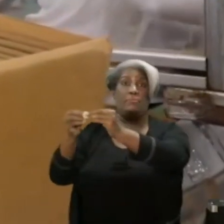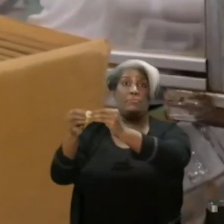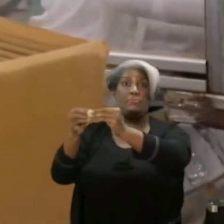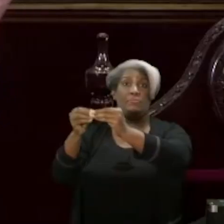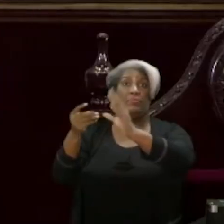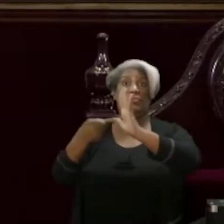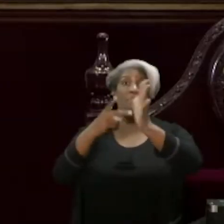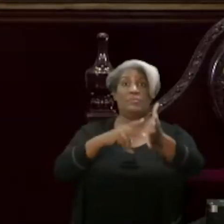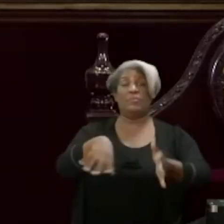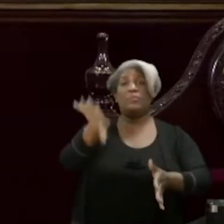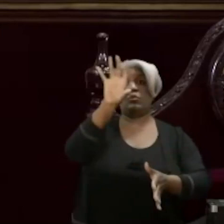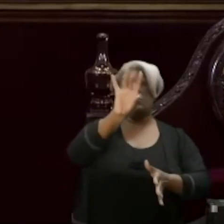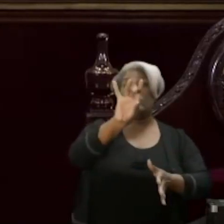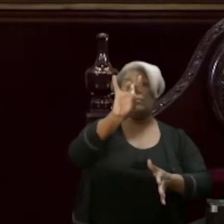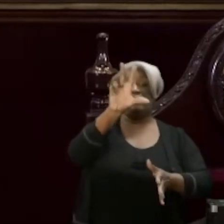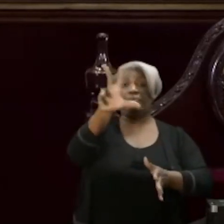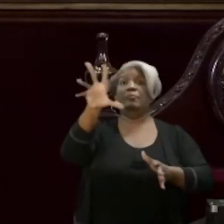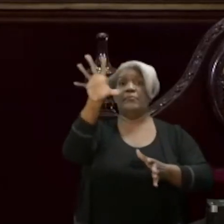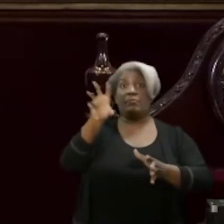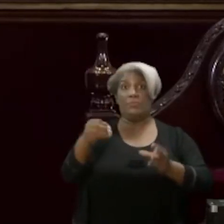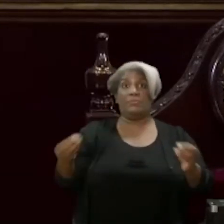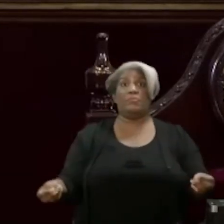Y